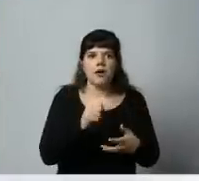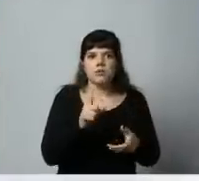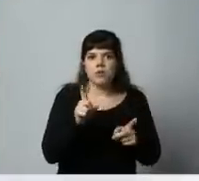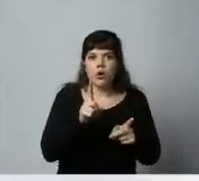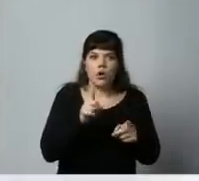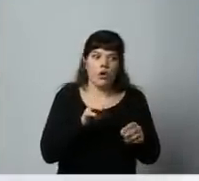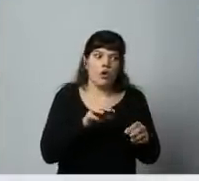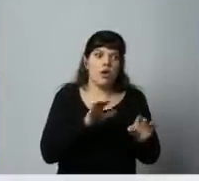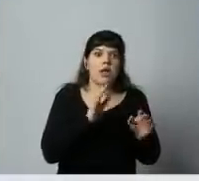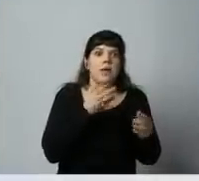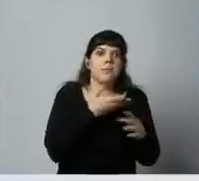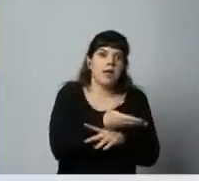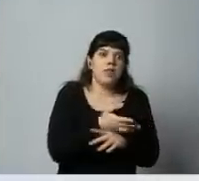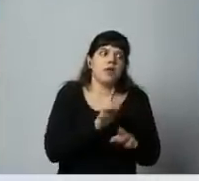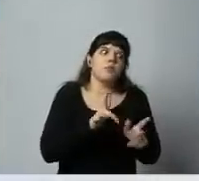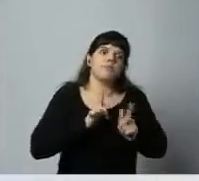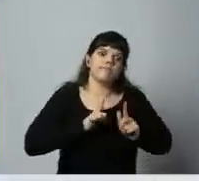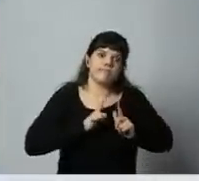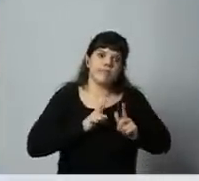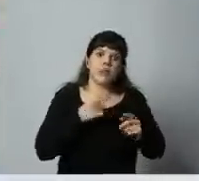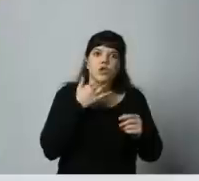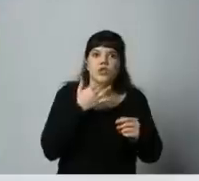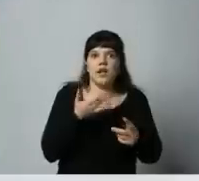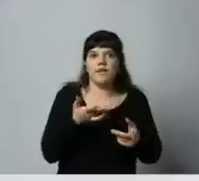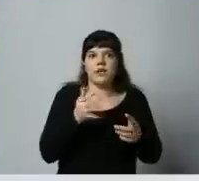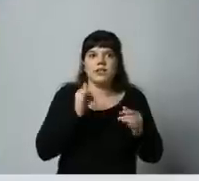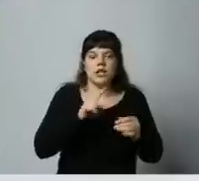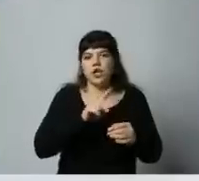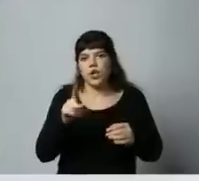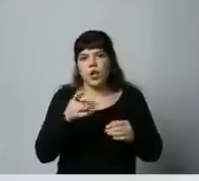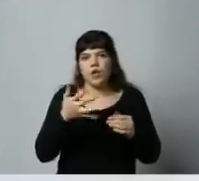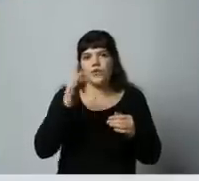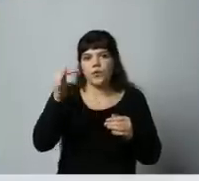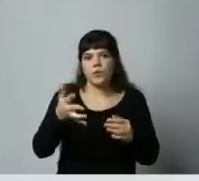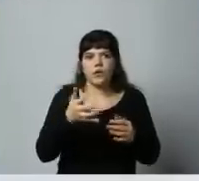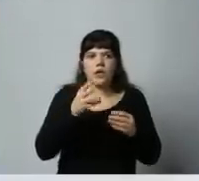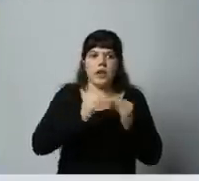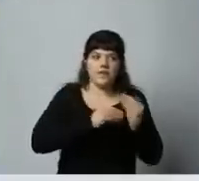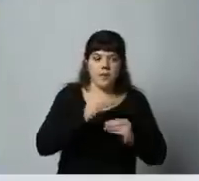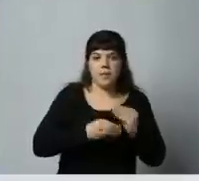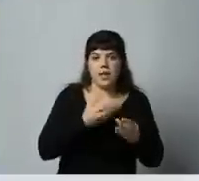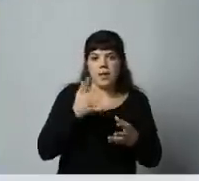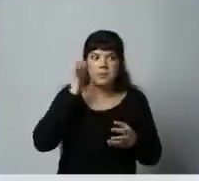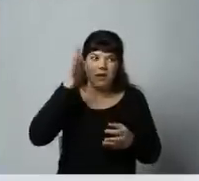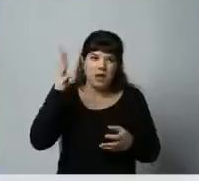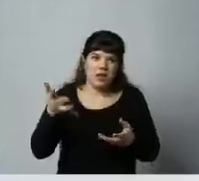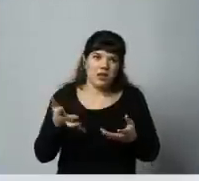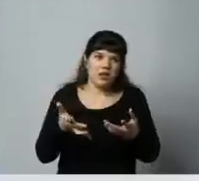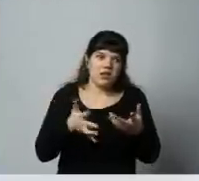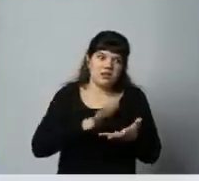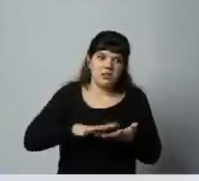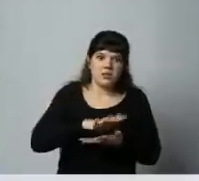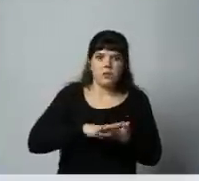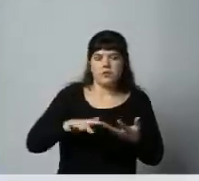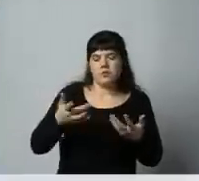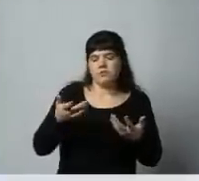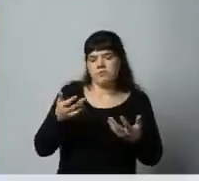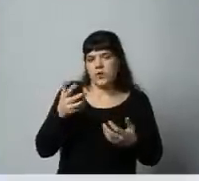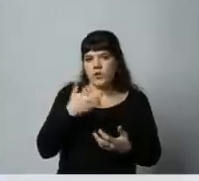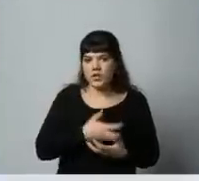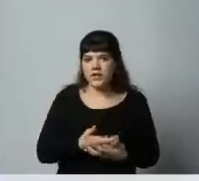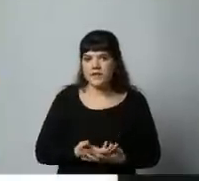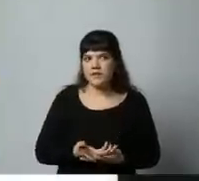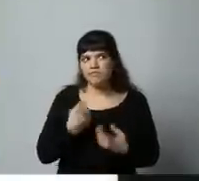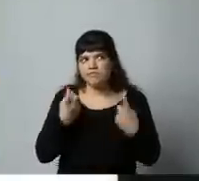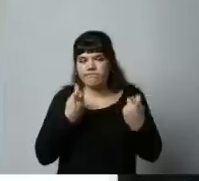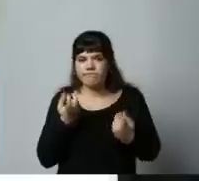licitación quedó como en pausa Entonces tampoco se sabe si va a pasar o no va a pasar que las familias es imagino que es una situación de Gran incertidumbre